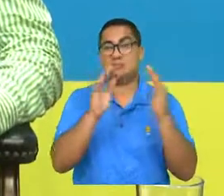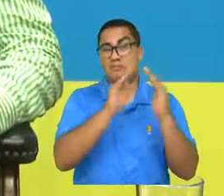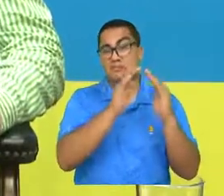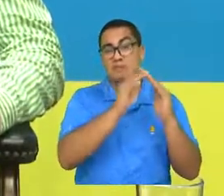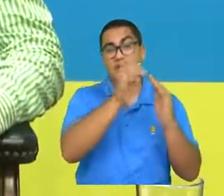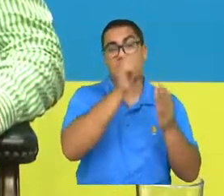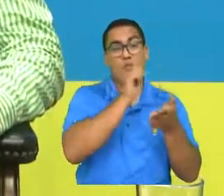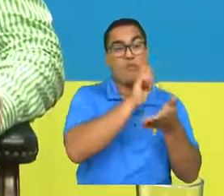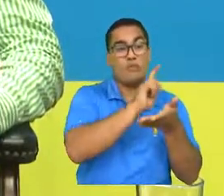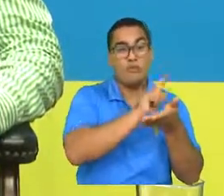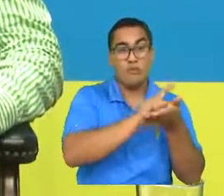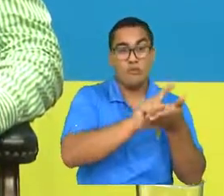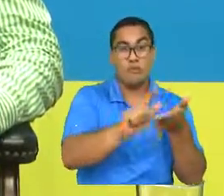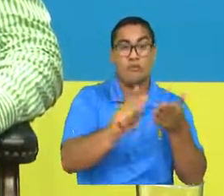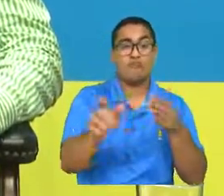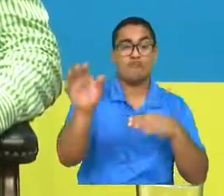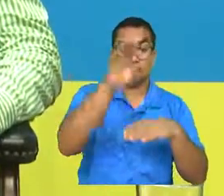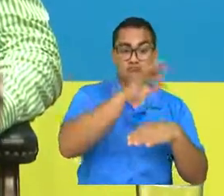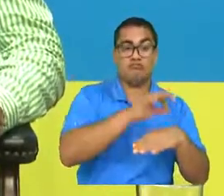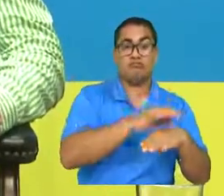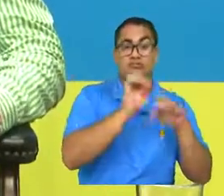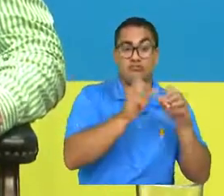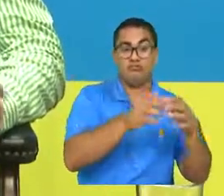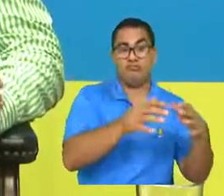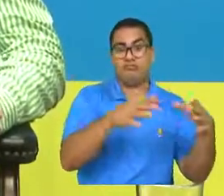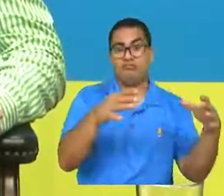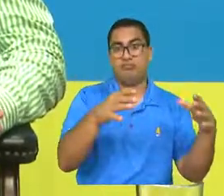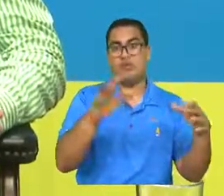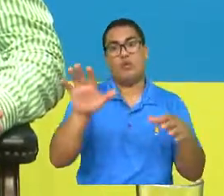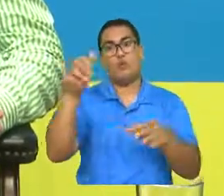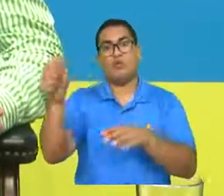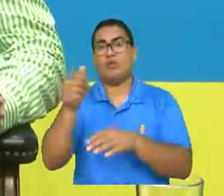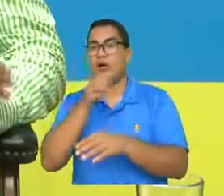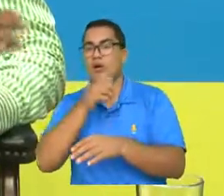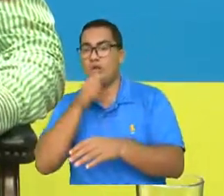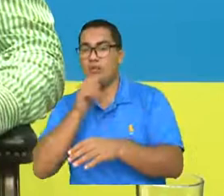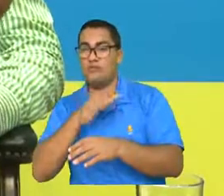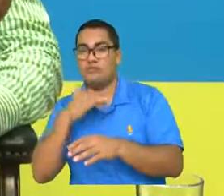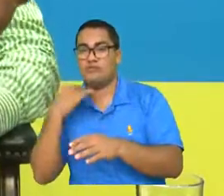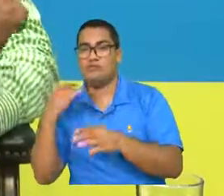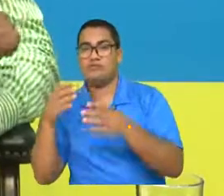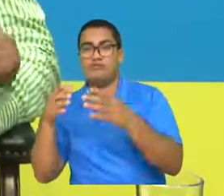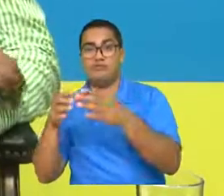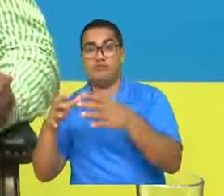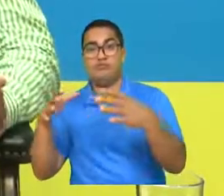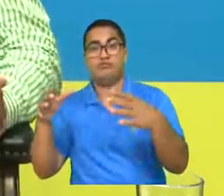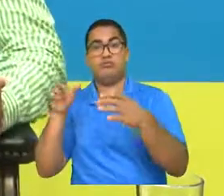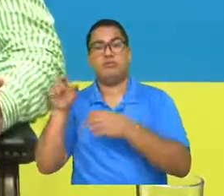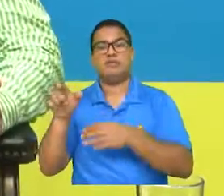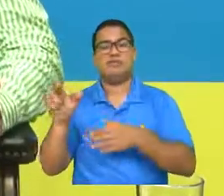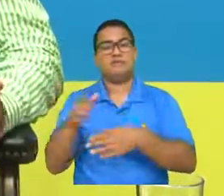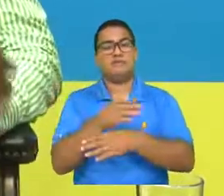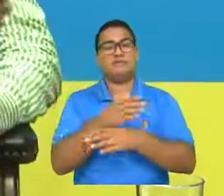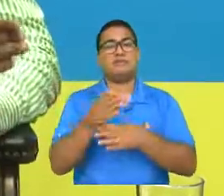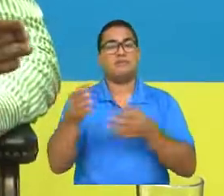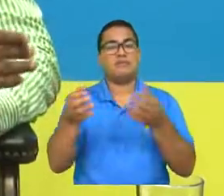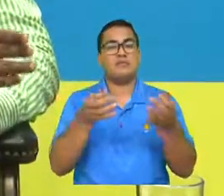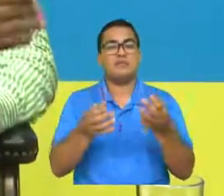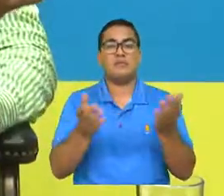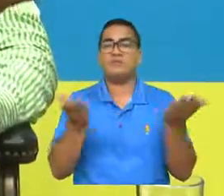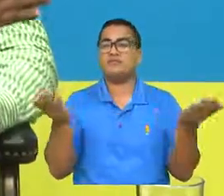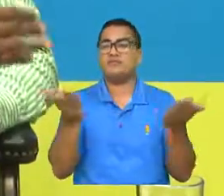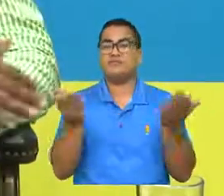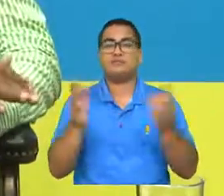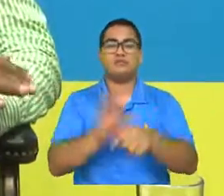en las pilas o en recipientes que mantenemos agua. Vamos a hablar de los síntomas, doctora. Muy